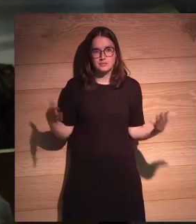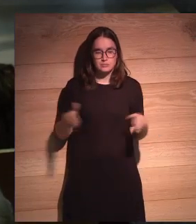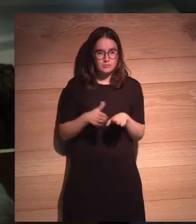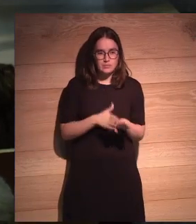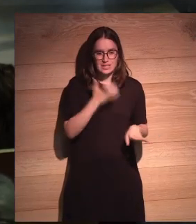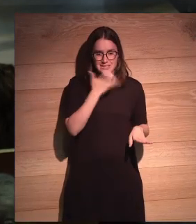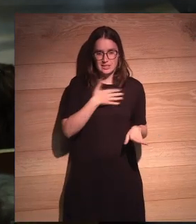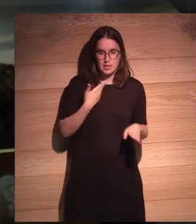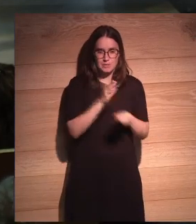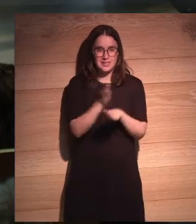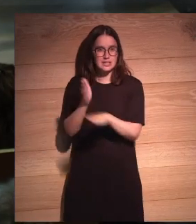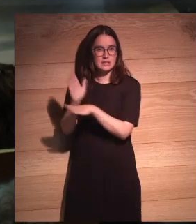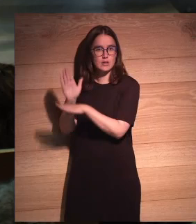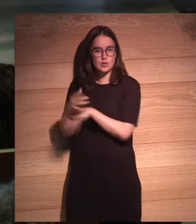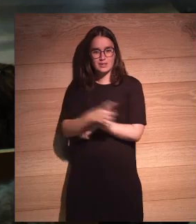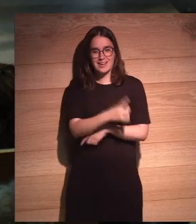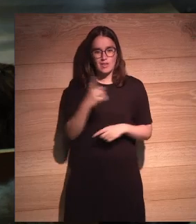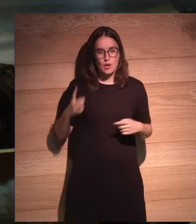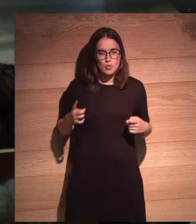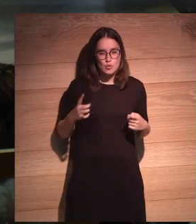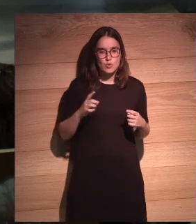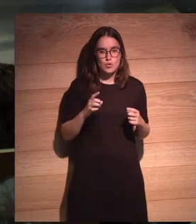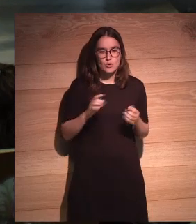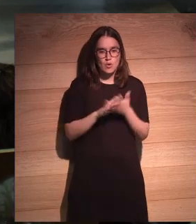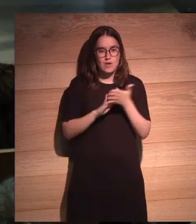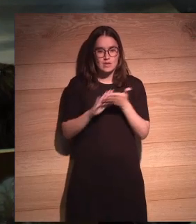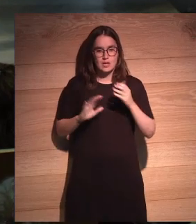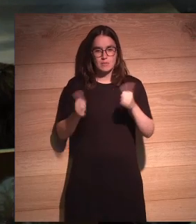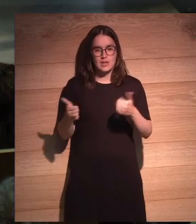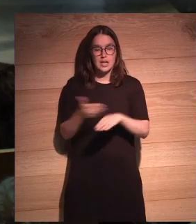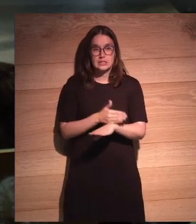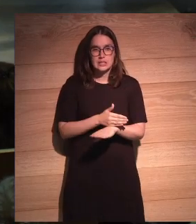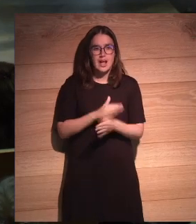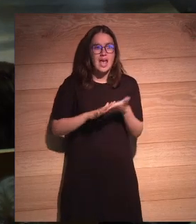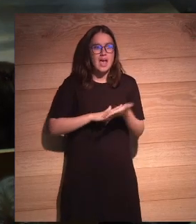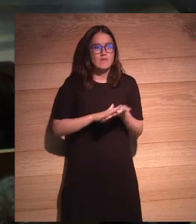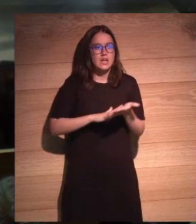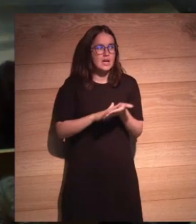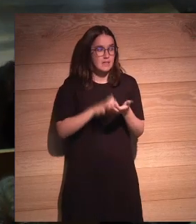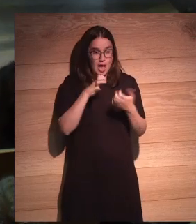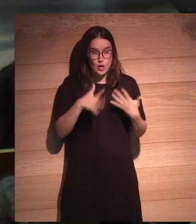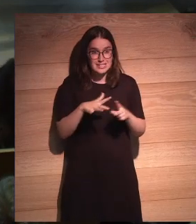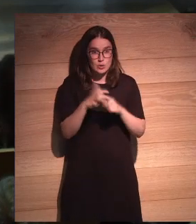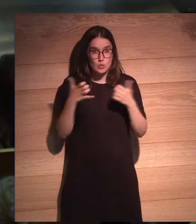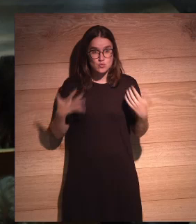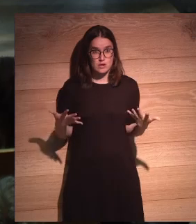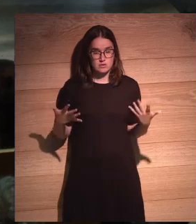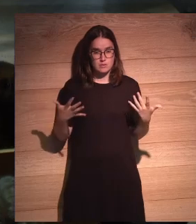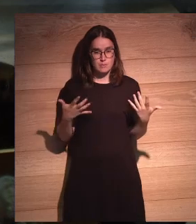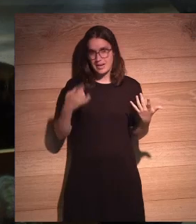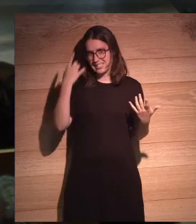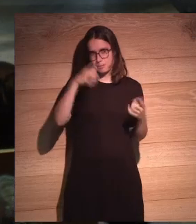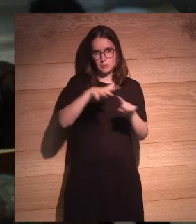aparte de que si quieren hacer una presentación vuestra antes de empezar a hablar, hablar un poco de cómo estamos ahora mismo para hacernos una posición del